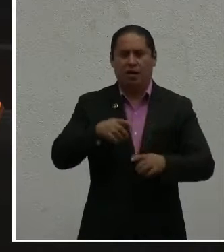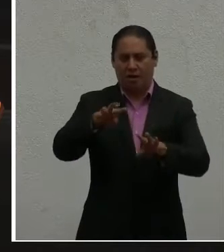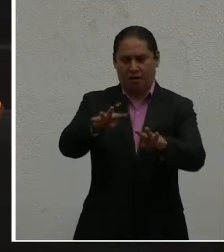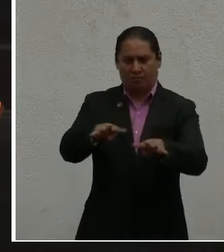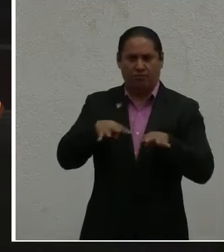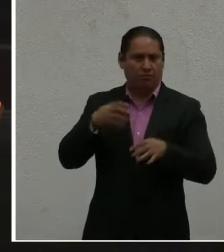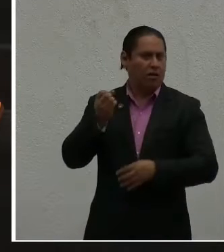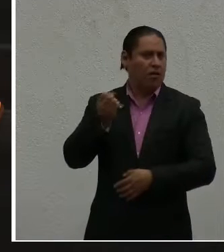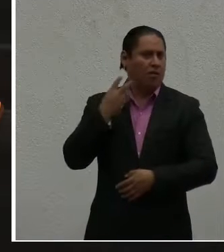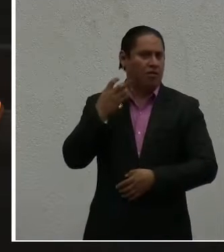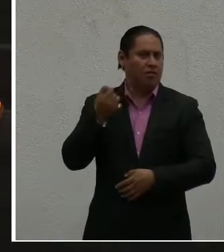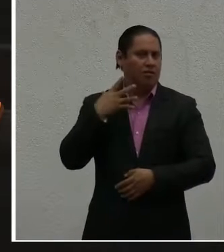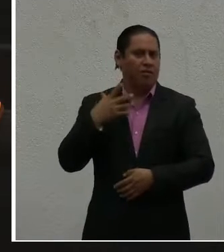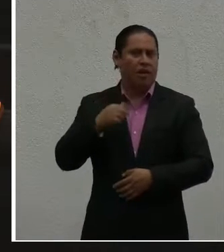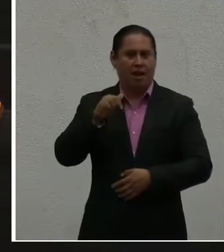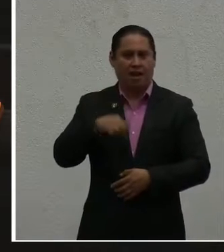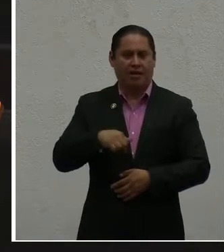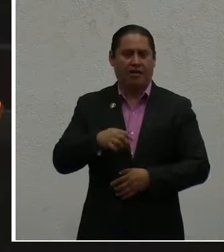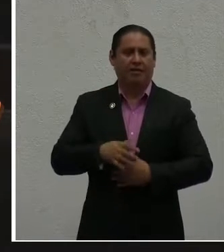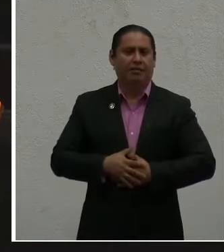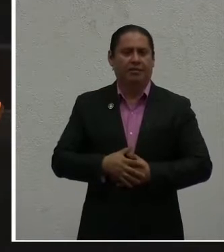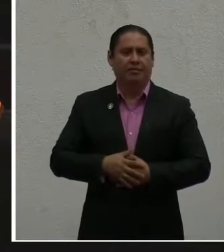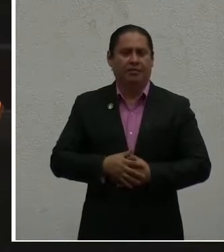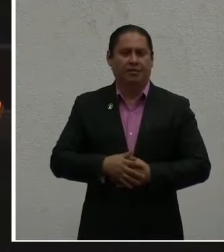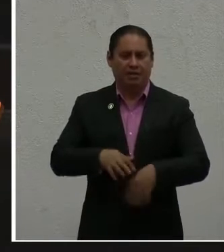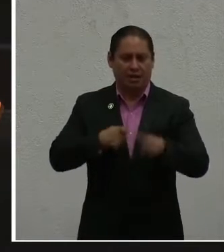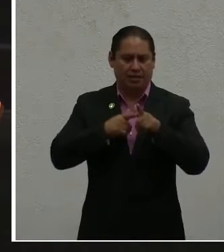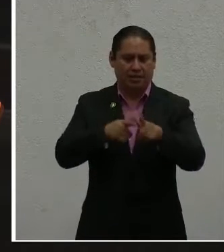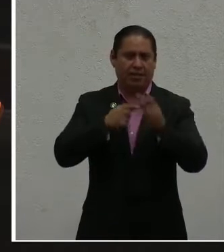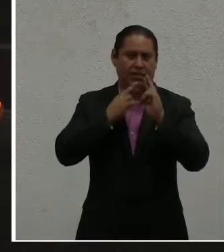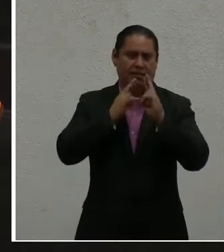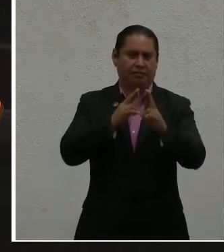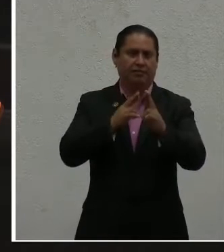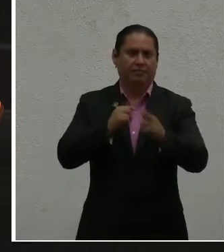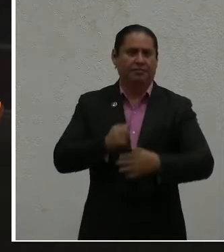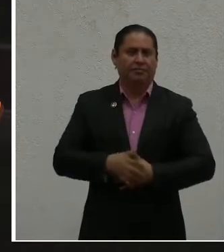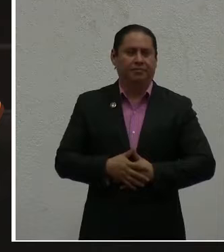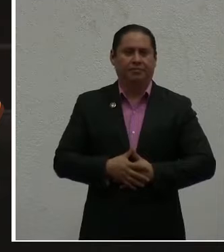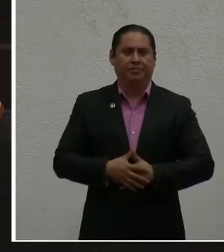de esta Honorable Asamblea el siguiente dictamen.